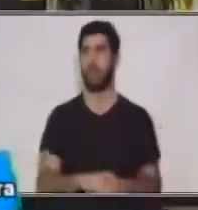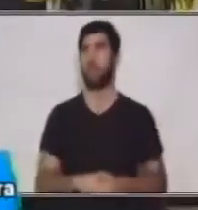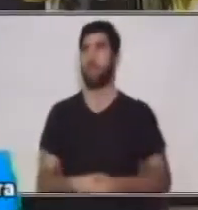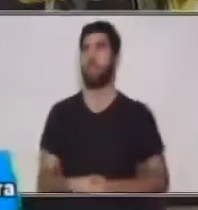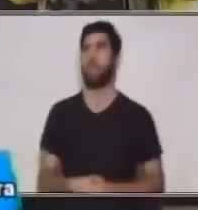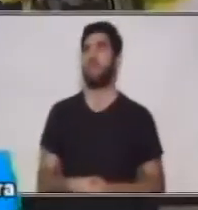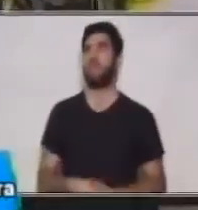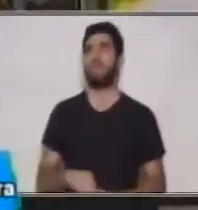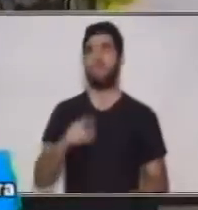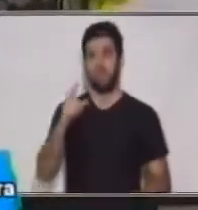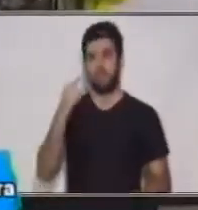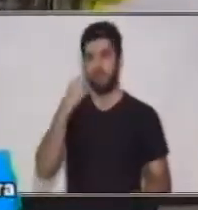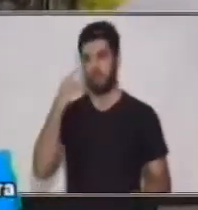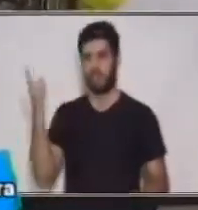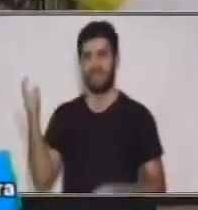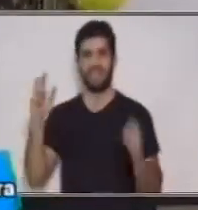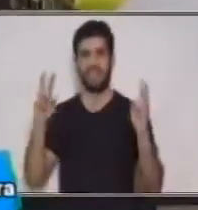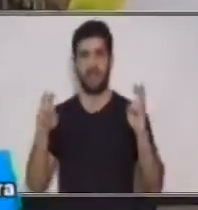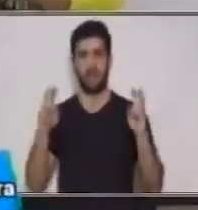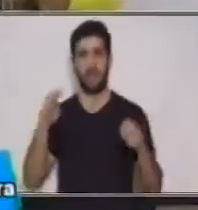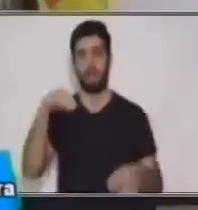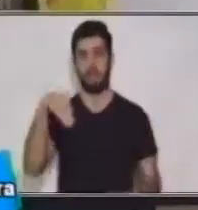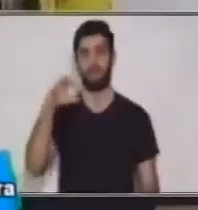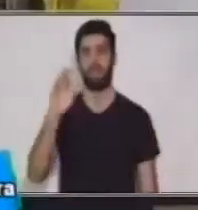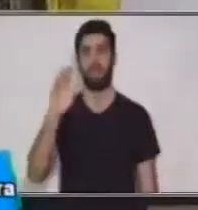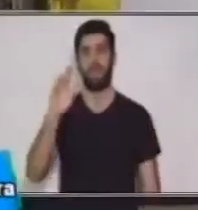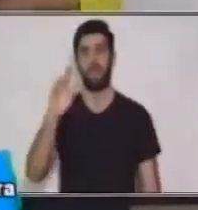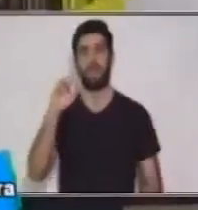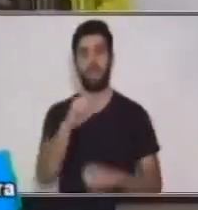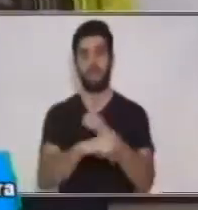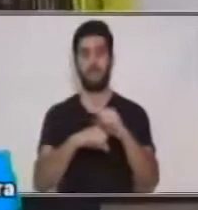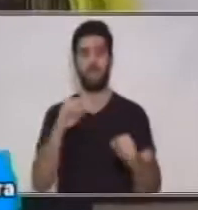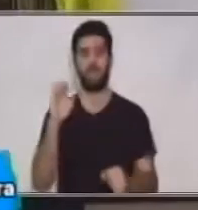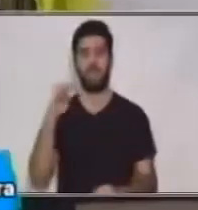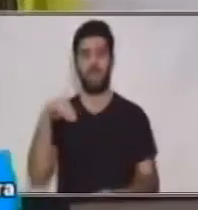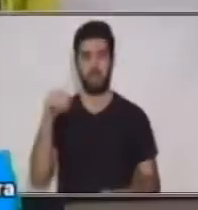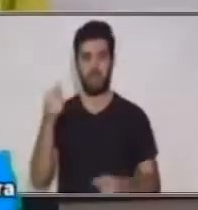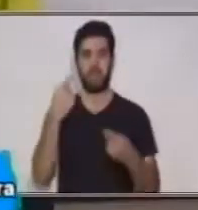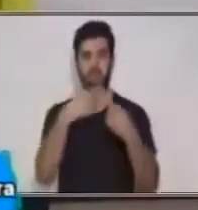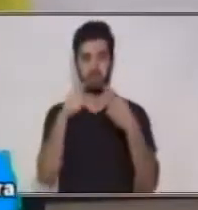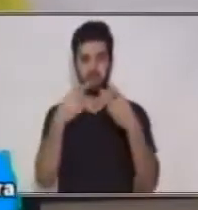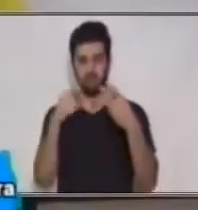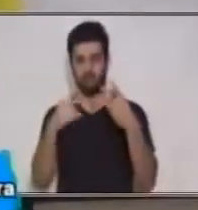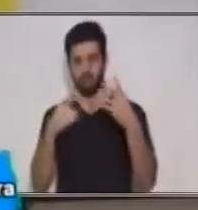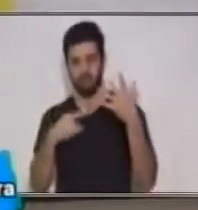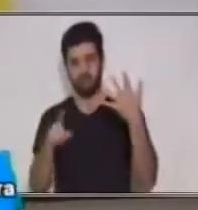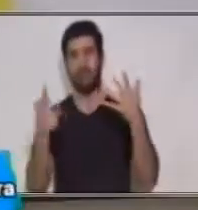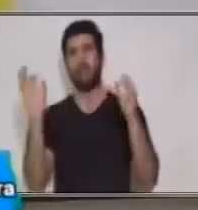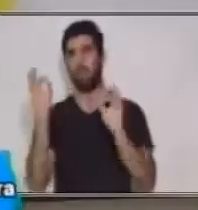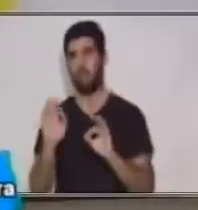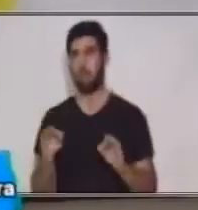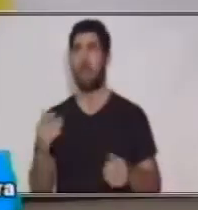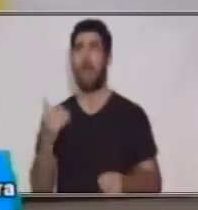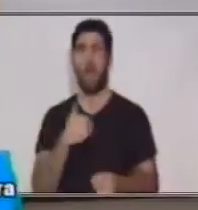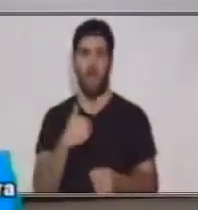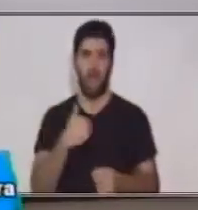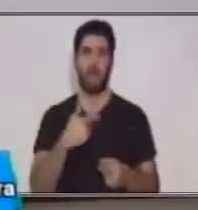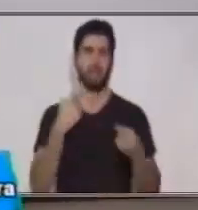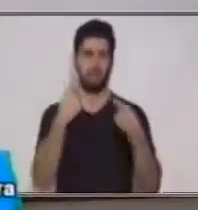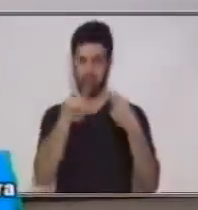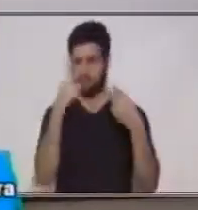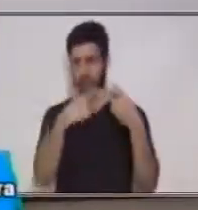morfemas son de diversidad de clases y podemos tener varias